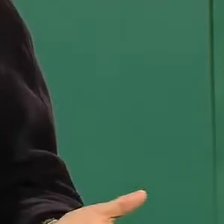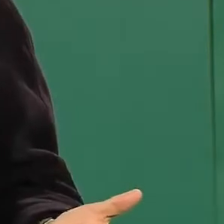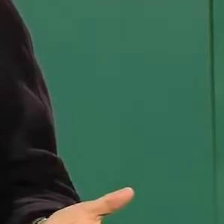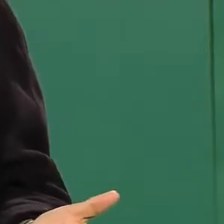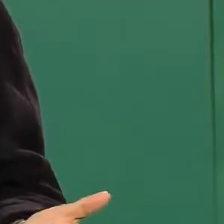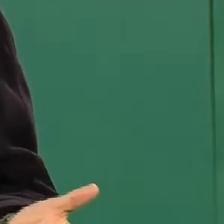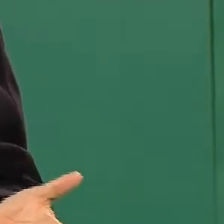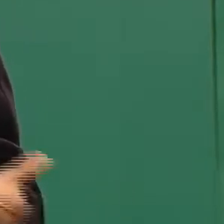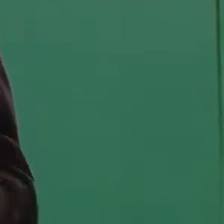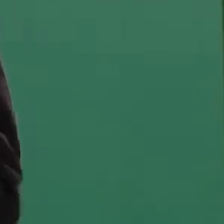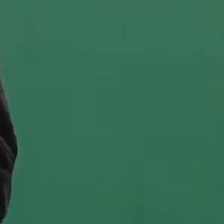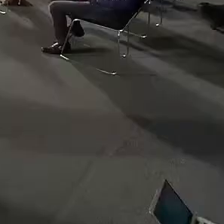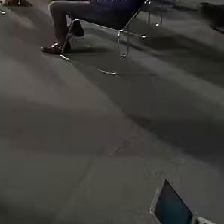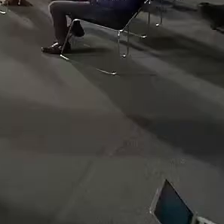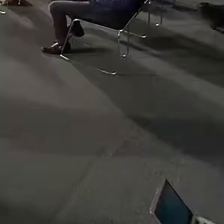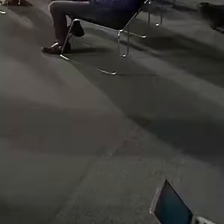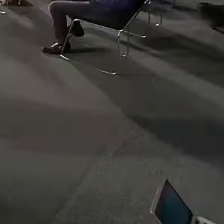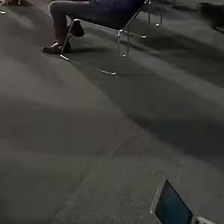no